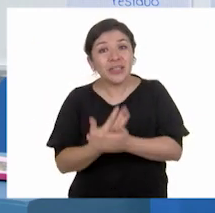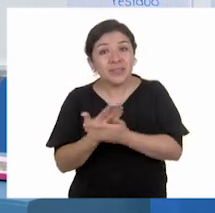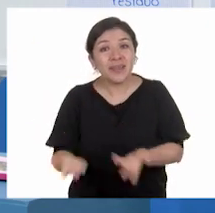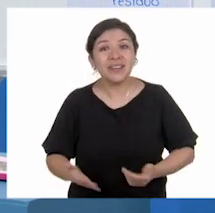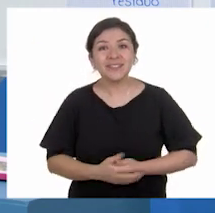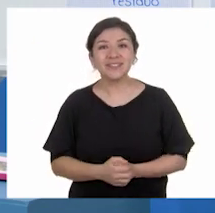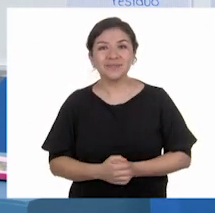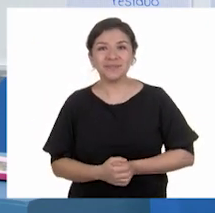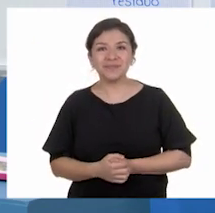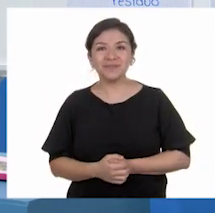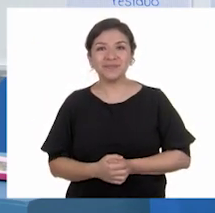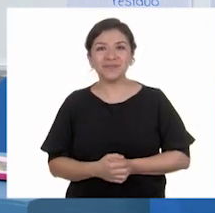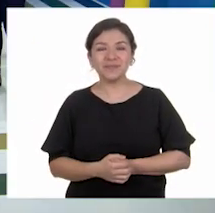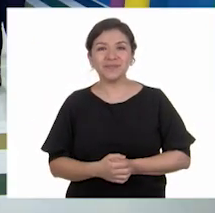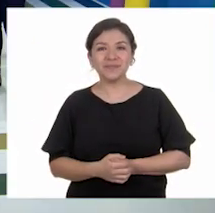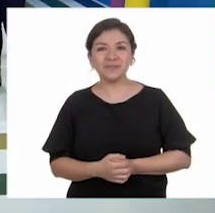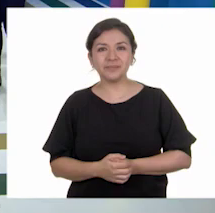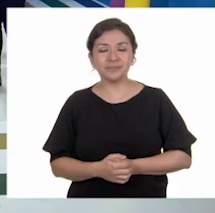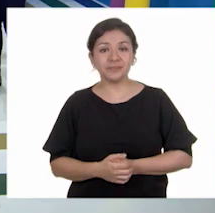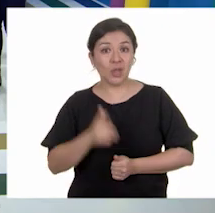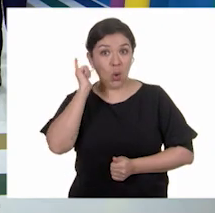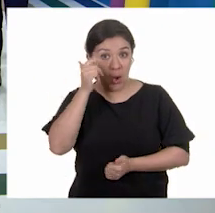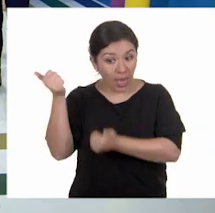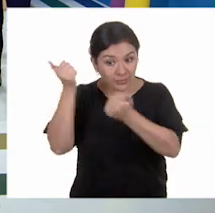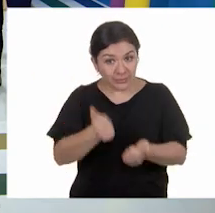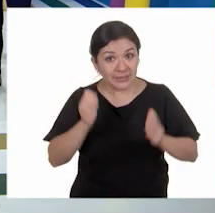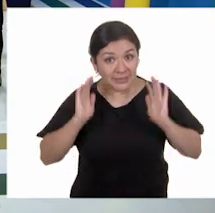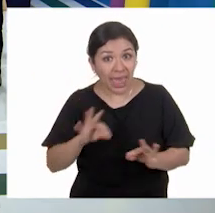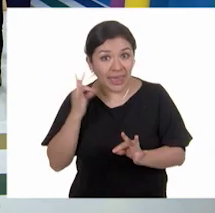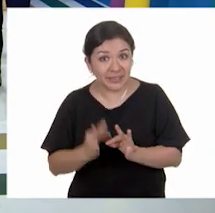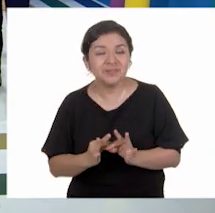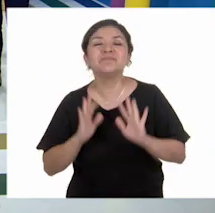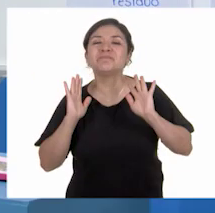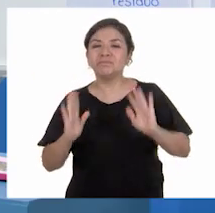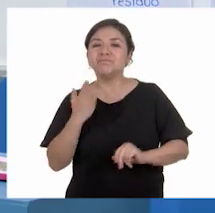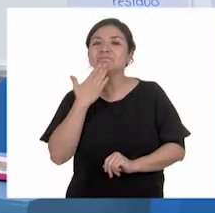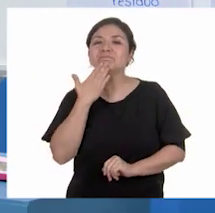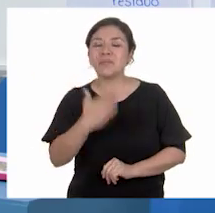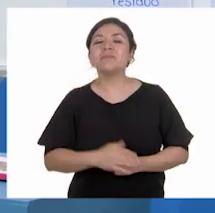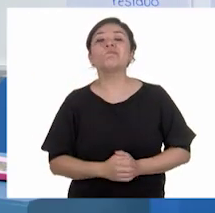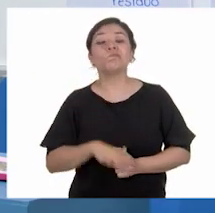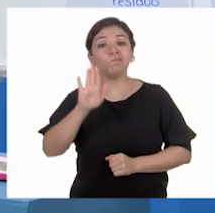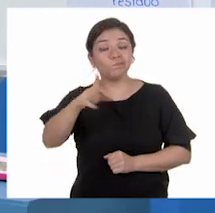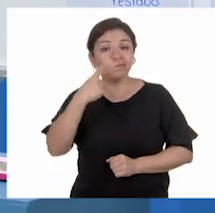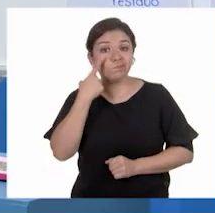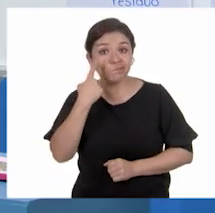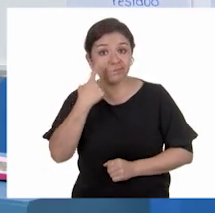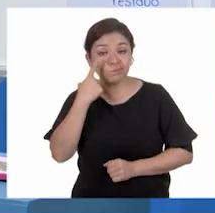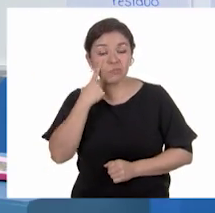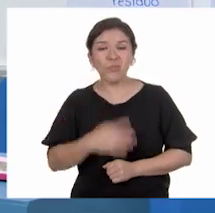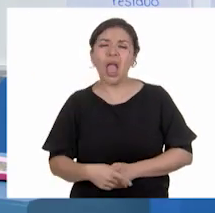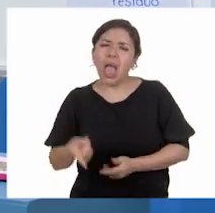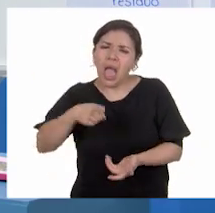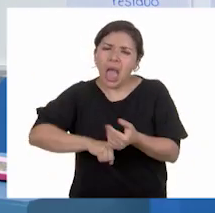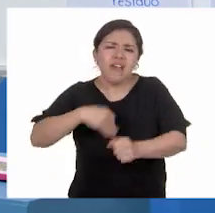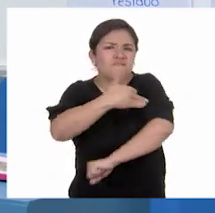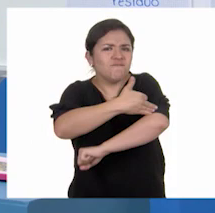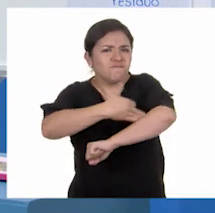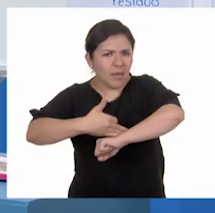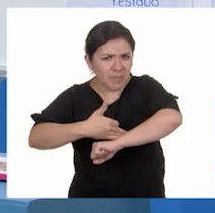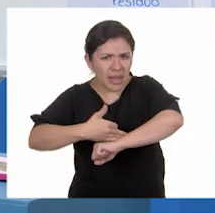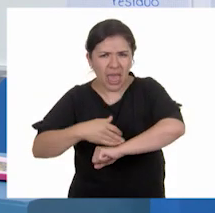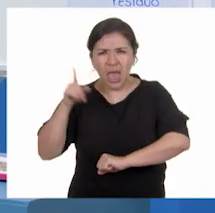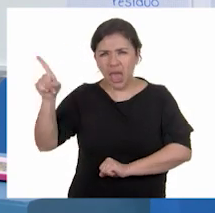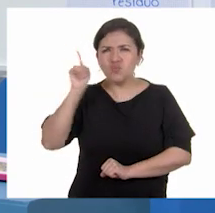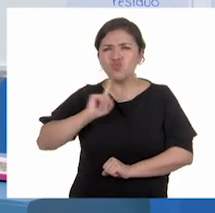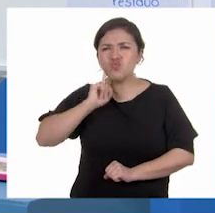utilizar! Espero que ya lo tengas. Bueno, pues fíjense que la familia de